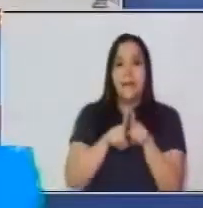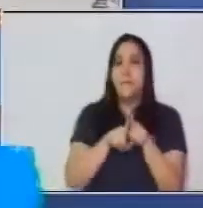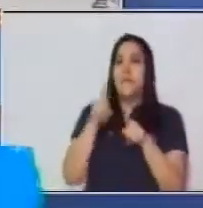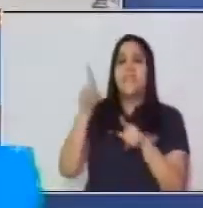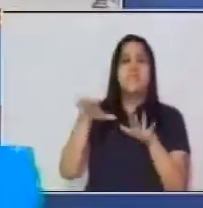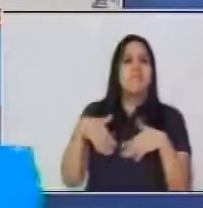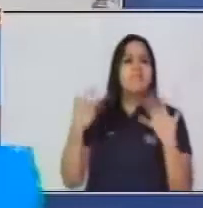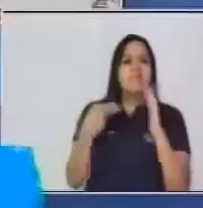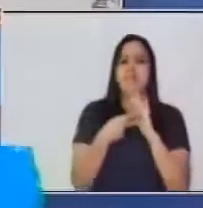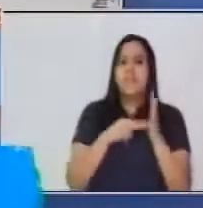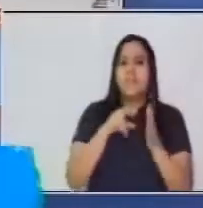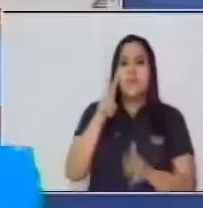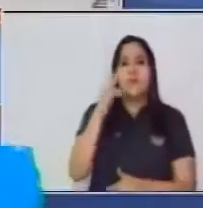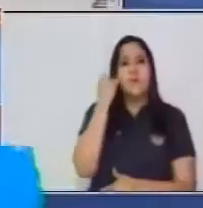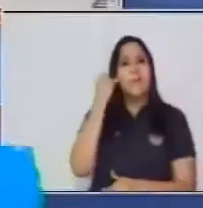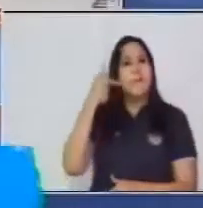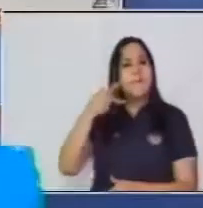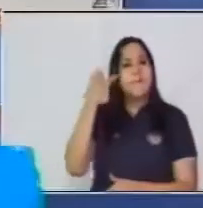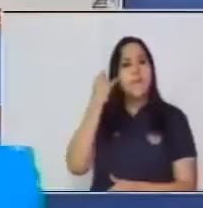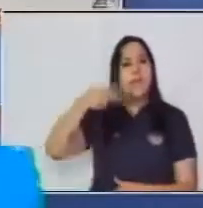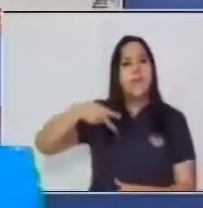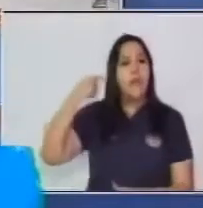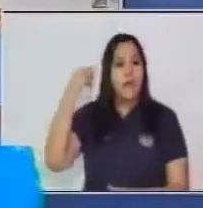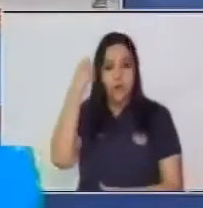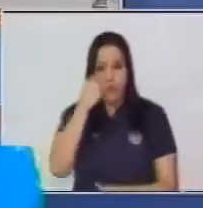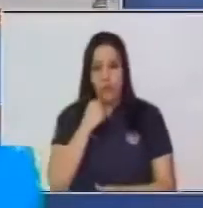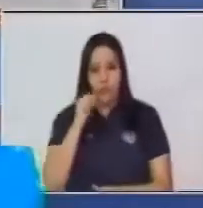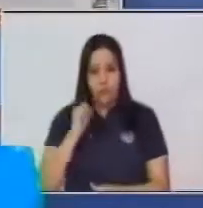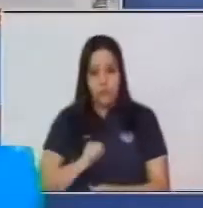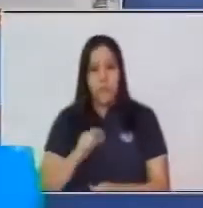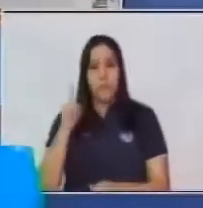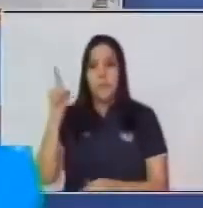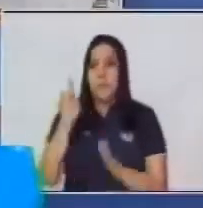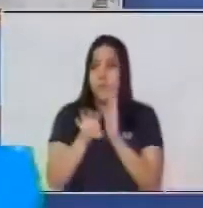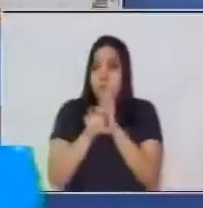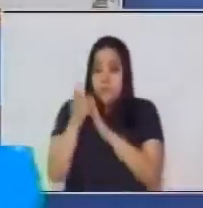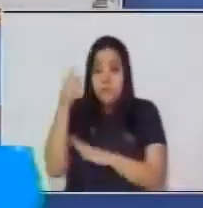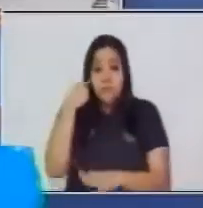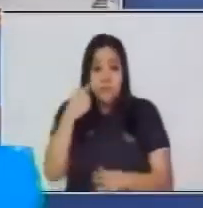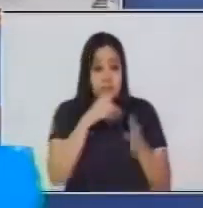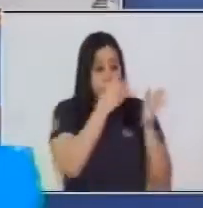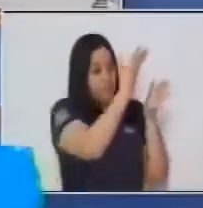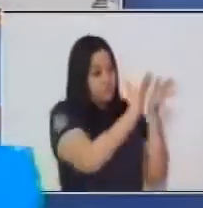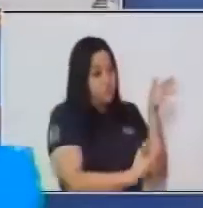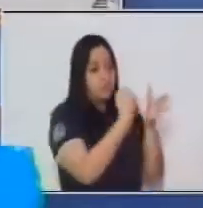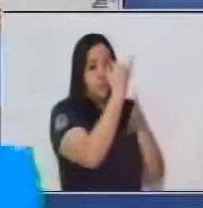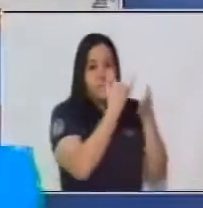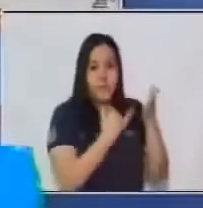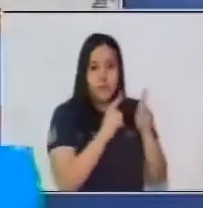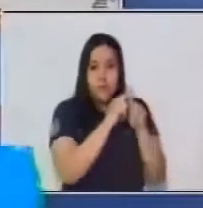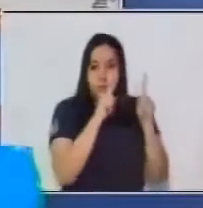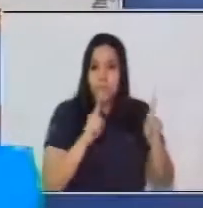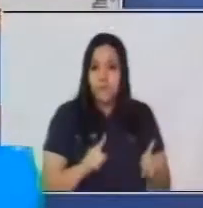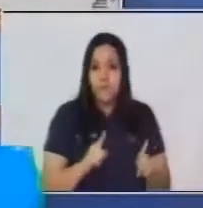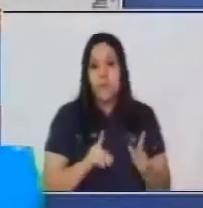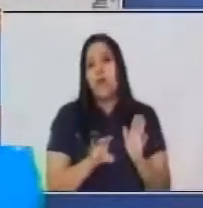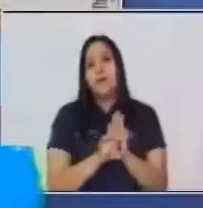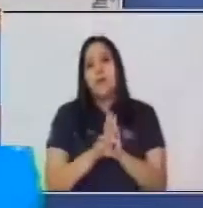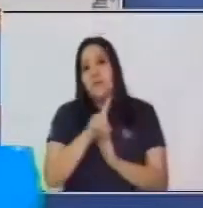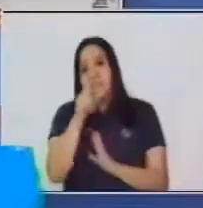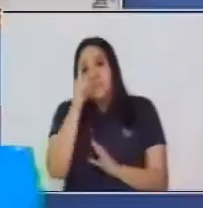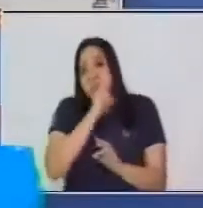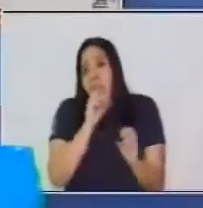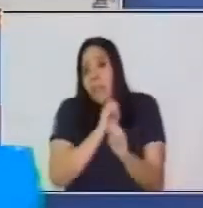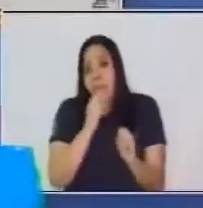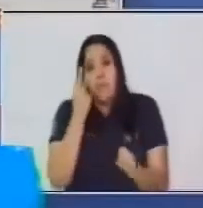vikingos o de esa época. Entonces no sé si con alguno de estos tú estás familiarizado o lo has visto. Si en dado caso pues no lo has